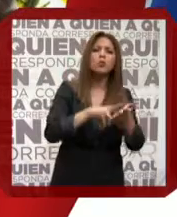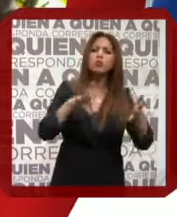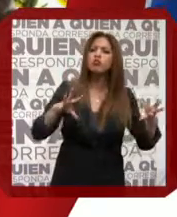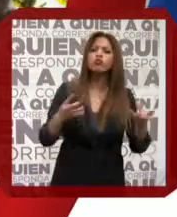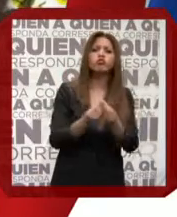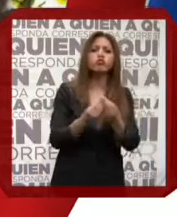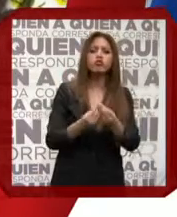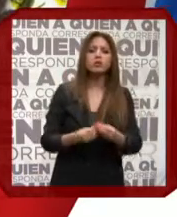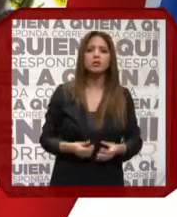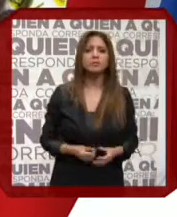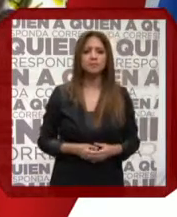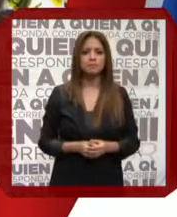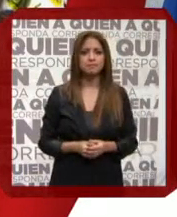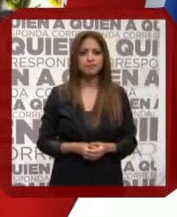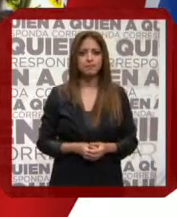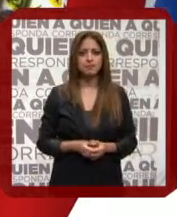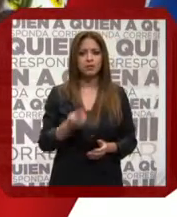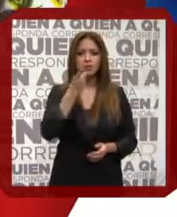Me cobraban